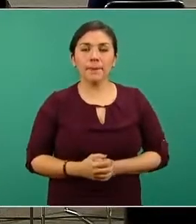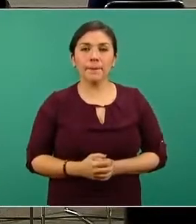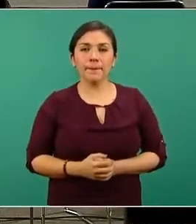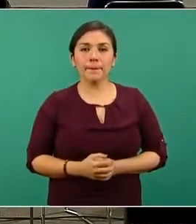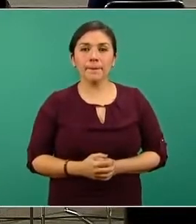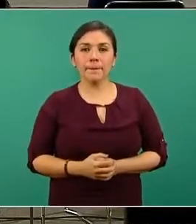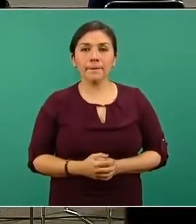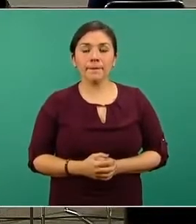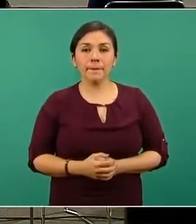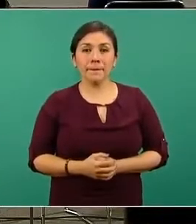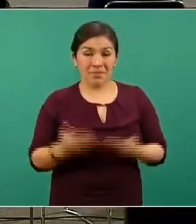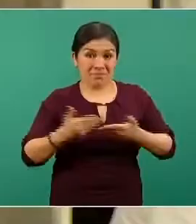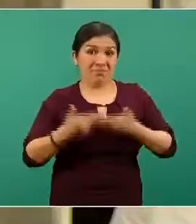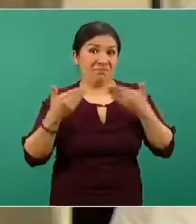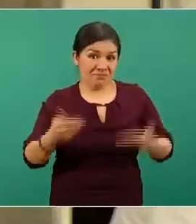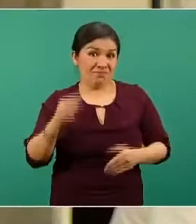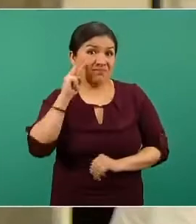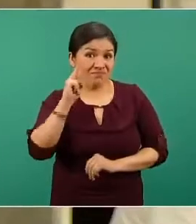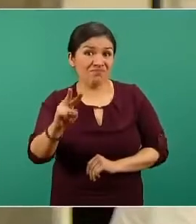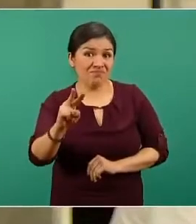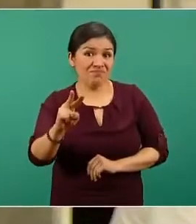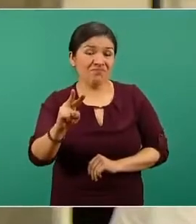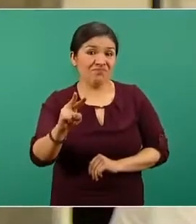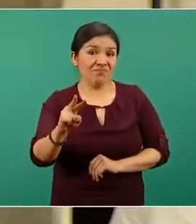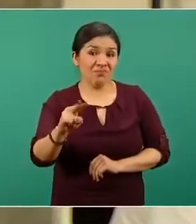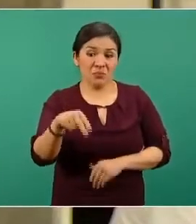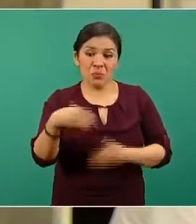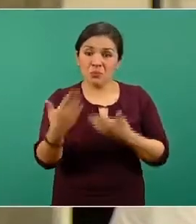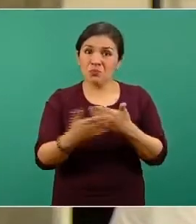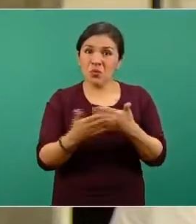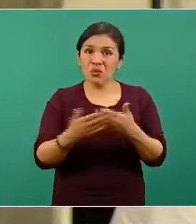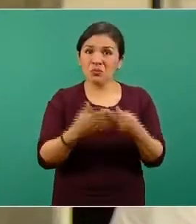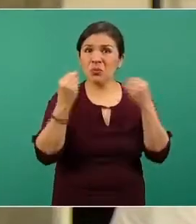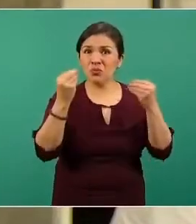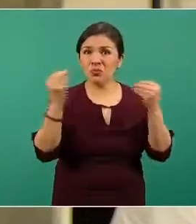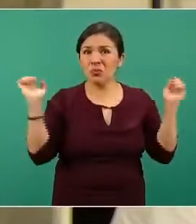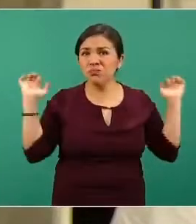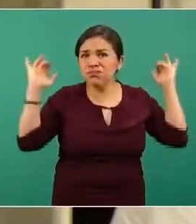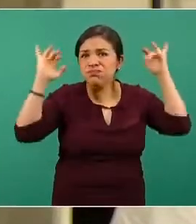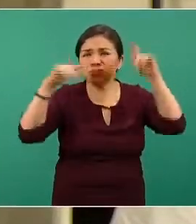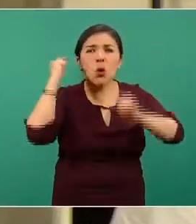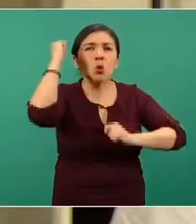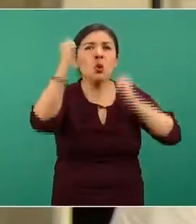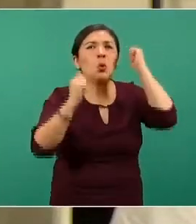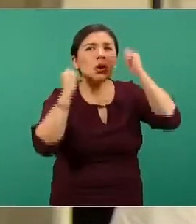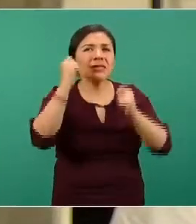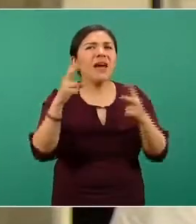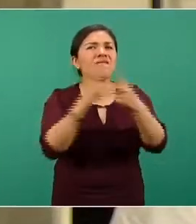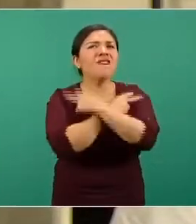Ahorita, ante esta inminente oleada de turistas que van a salir en Semana Santa,